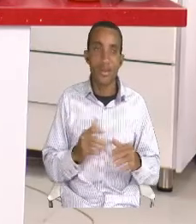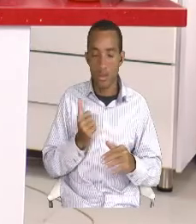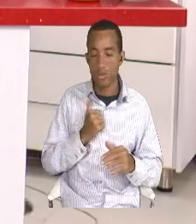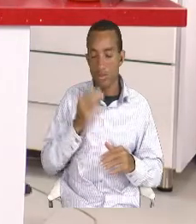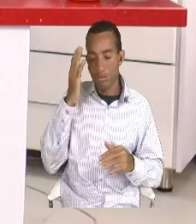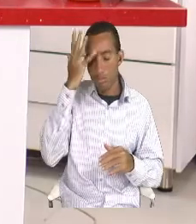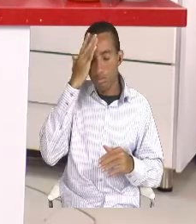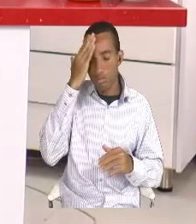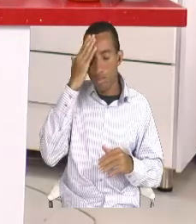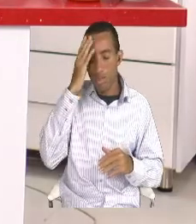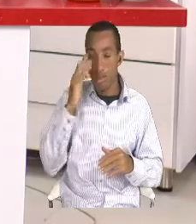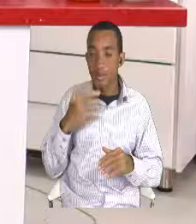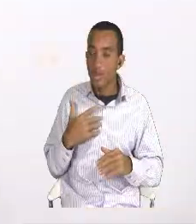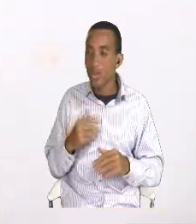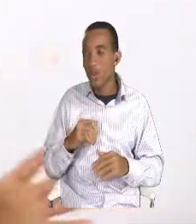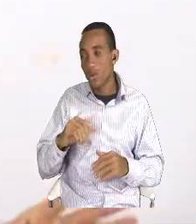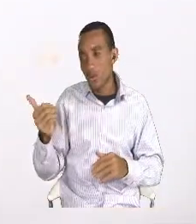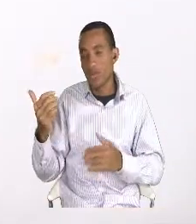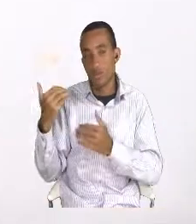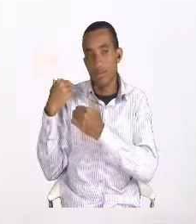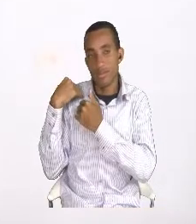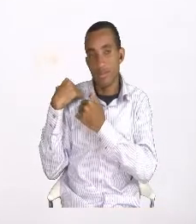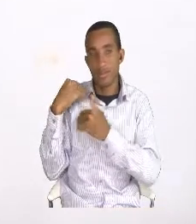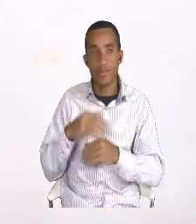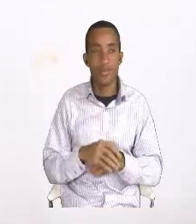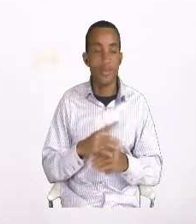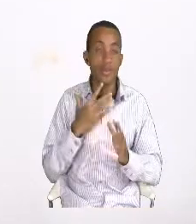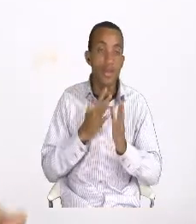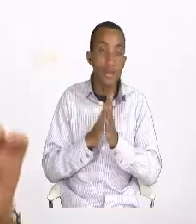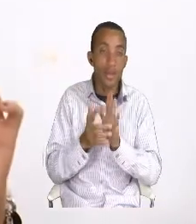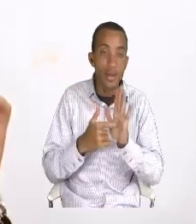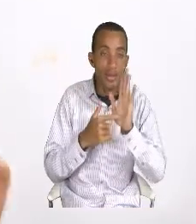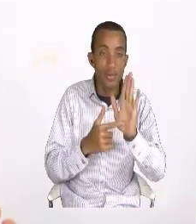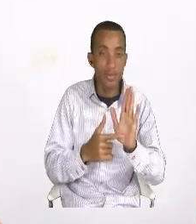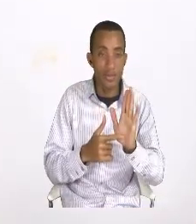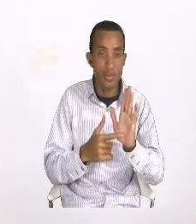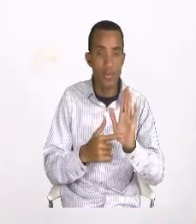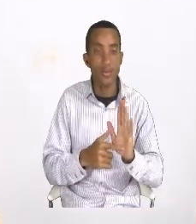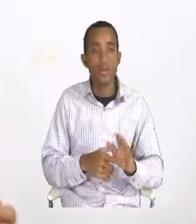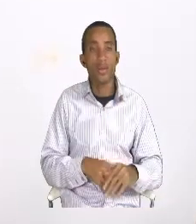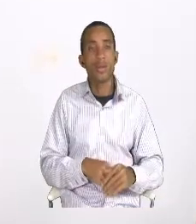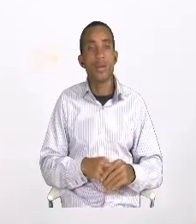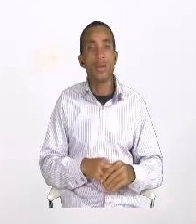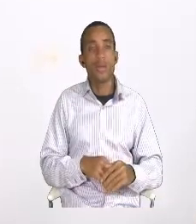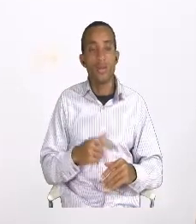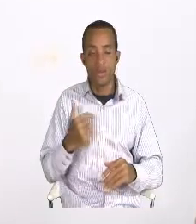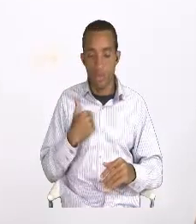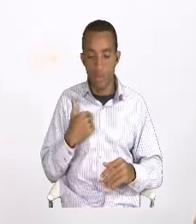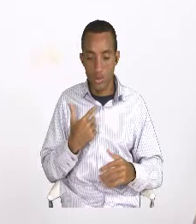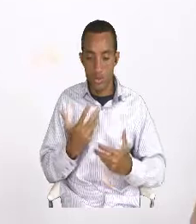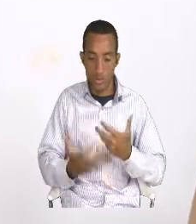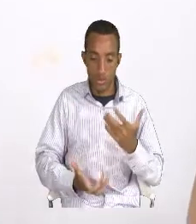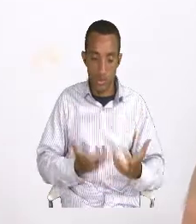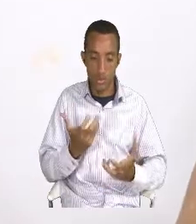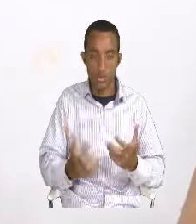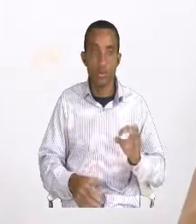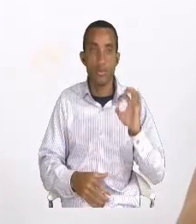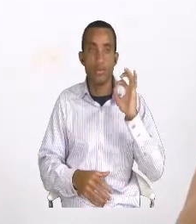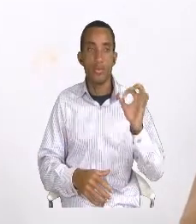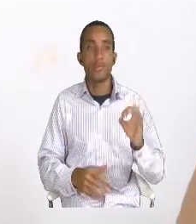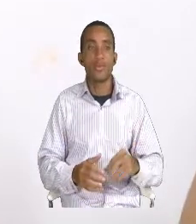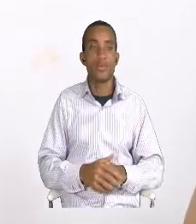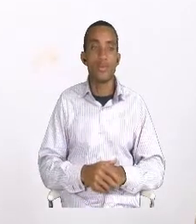Oh, bueno, interesante. Entonces ella también va a seguir demostrando aquí en A Pedir de Boca que efectivamente sus dotes para la cocina son uno algo.